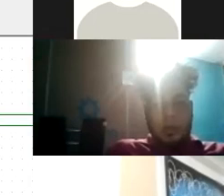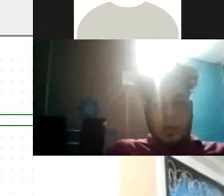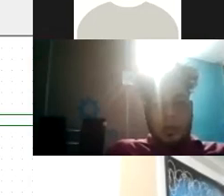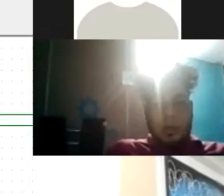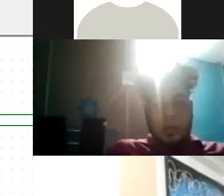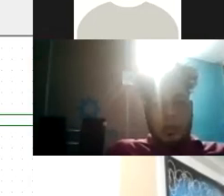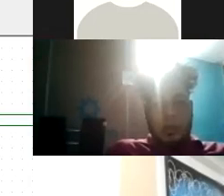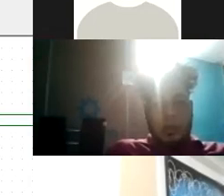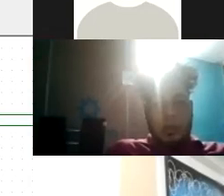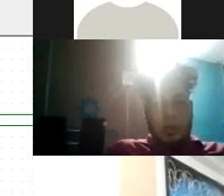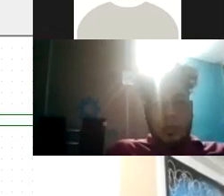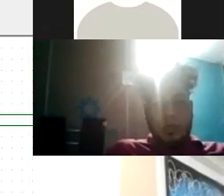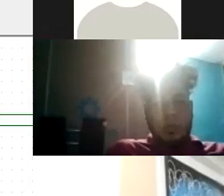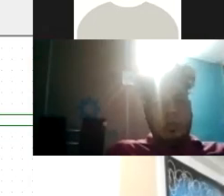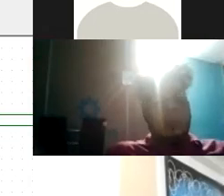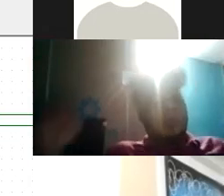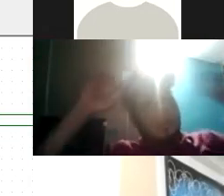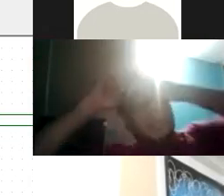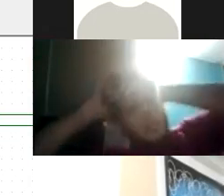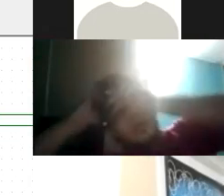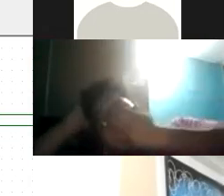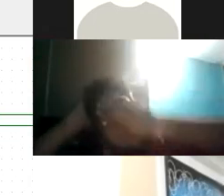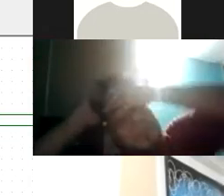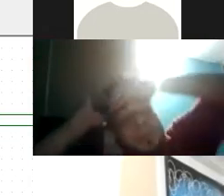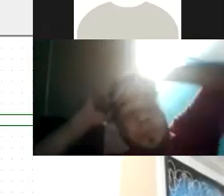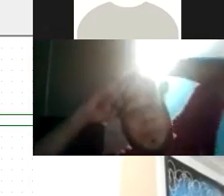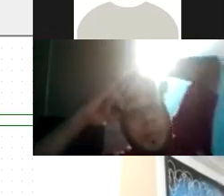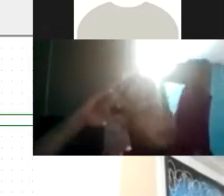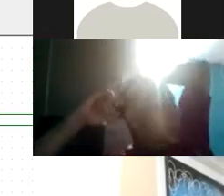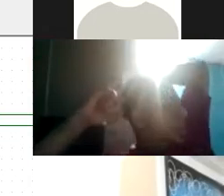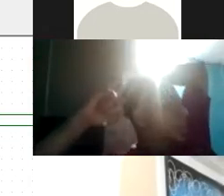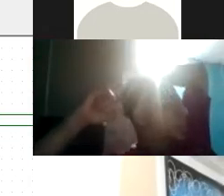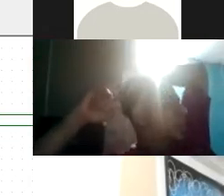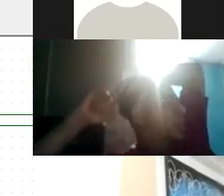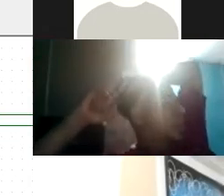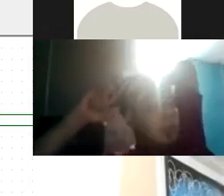Ya hay cambio de posición. Y cuando yo desconecto